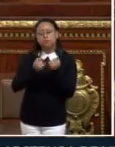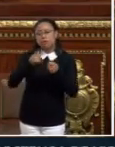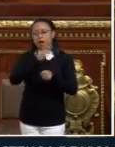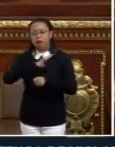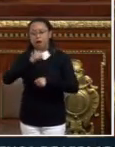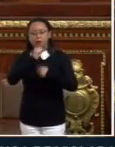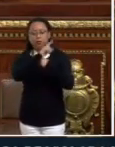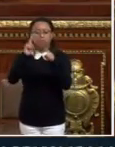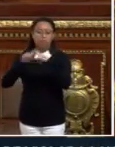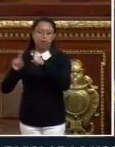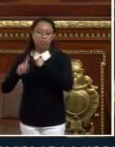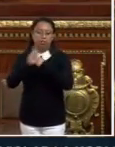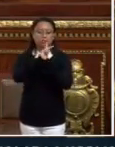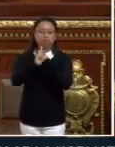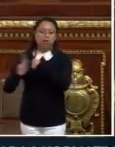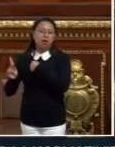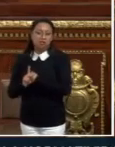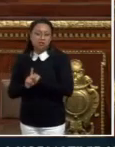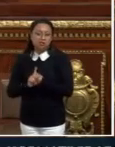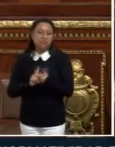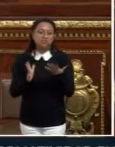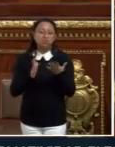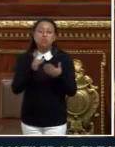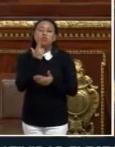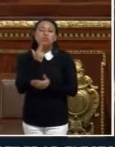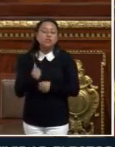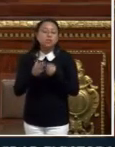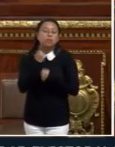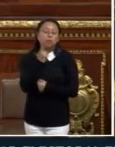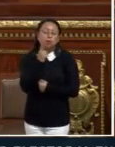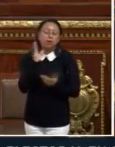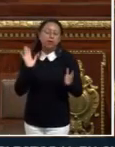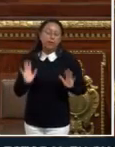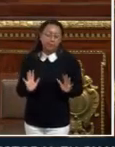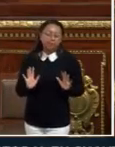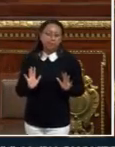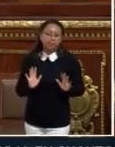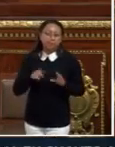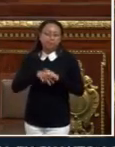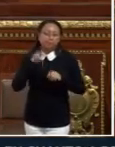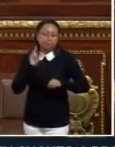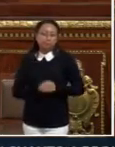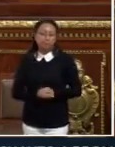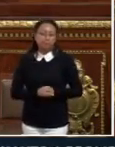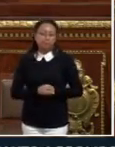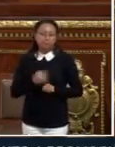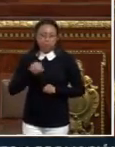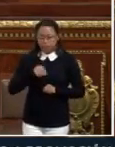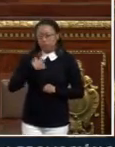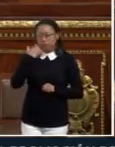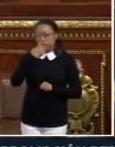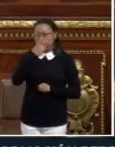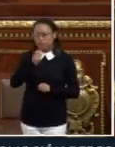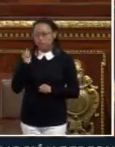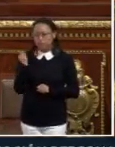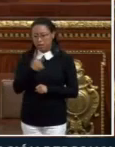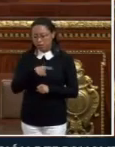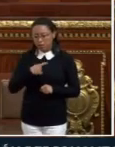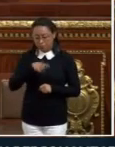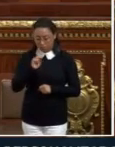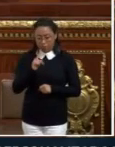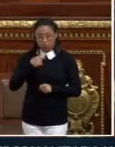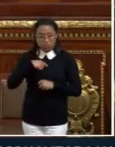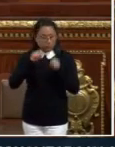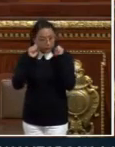funcionan porque están vacíos. Yo sospecharía, pero no me atrevo a afirmarlo, simple y llanamente es una sospecha, que es que como se les está